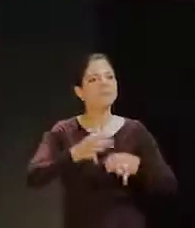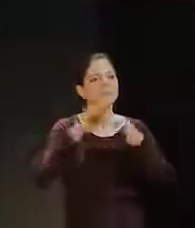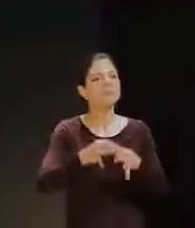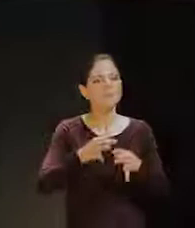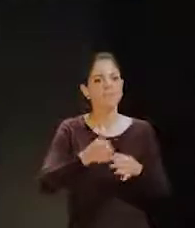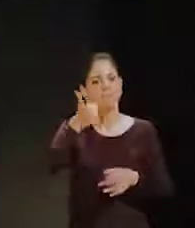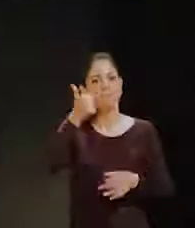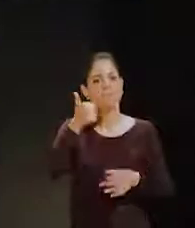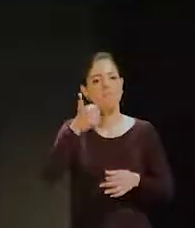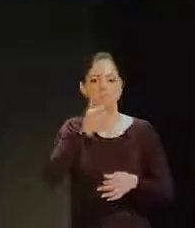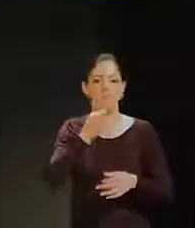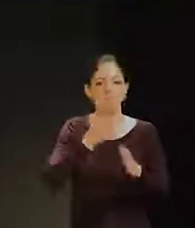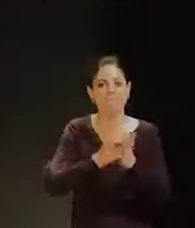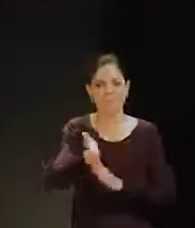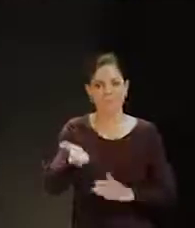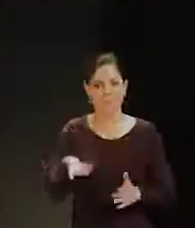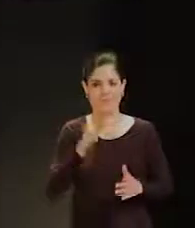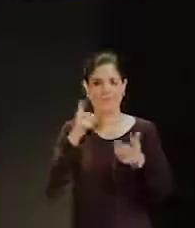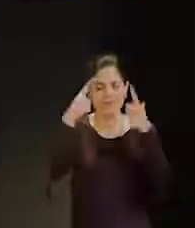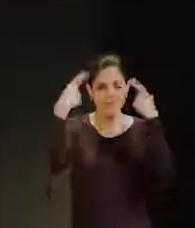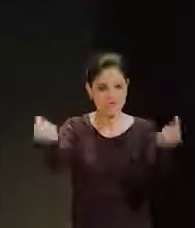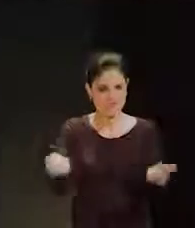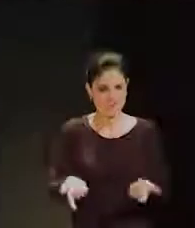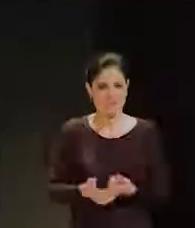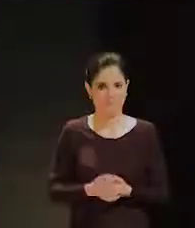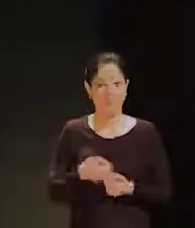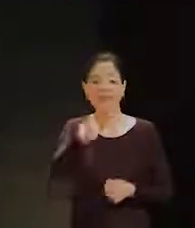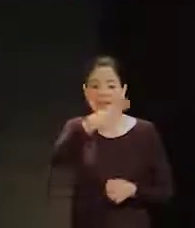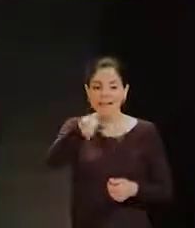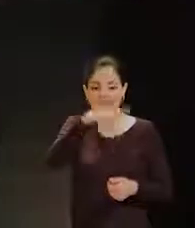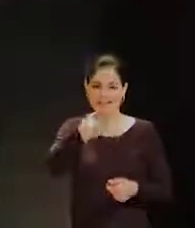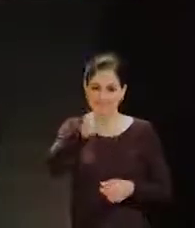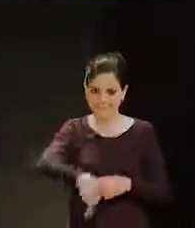están más locos que uno. Estos son